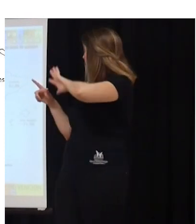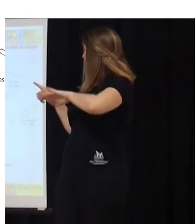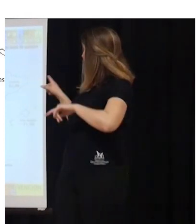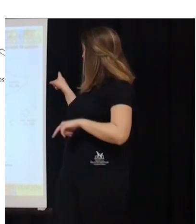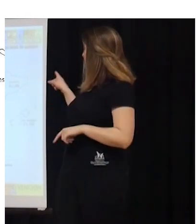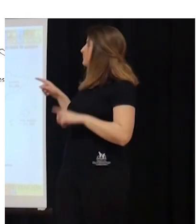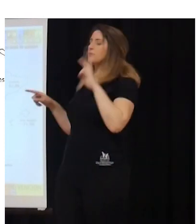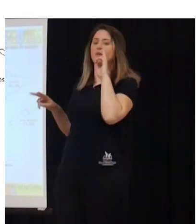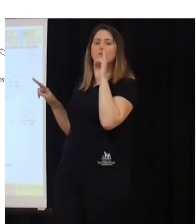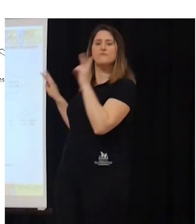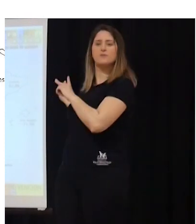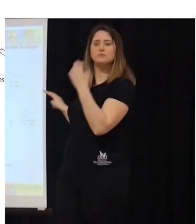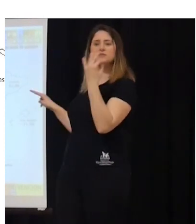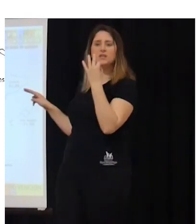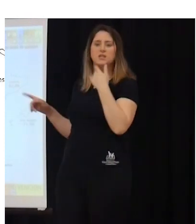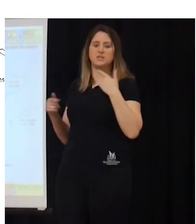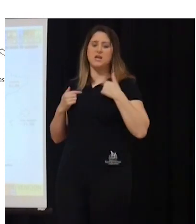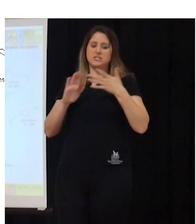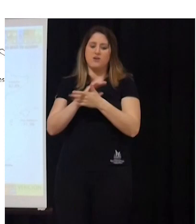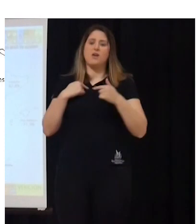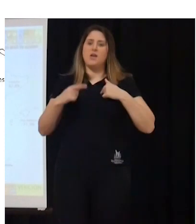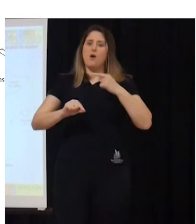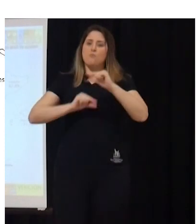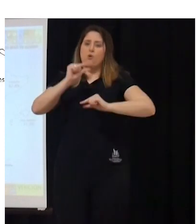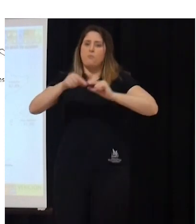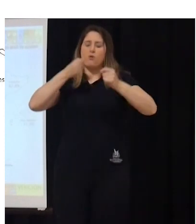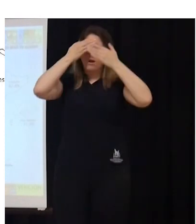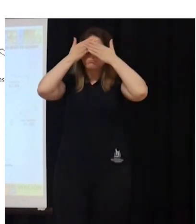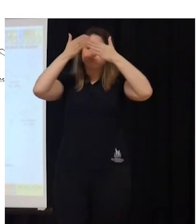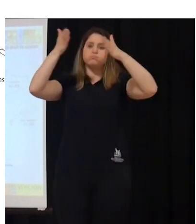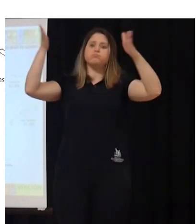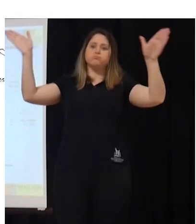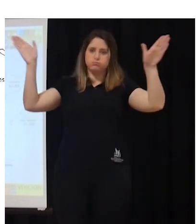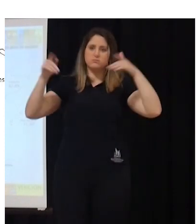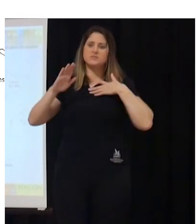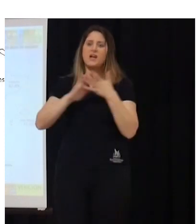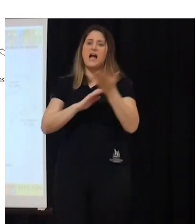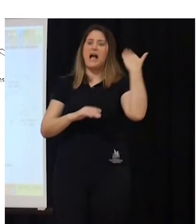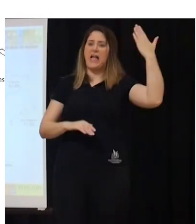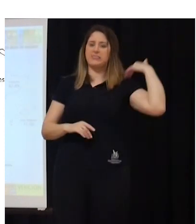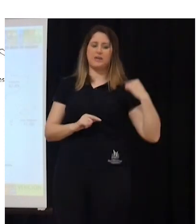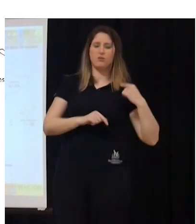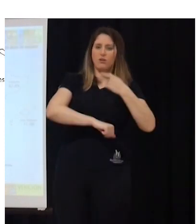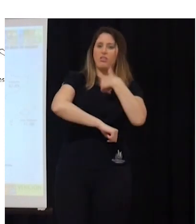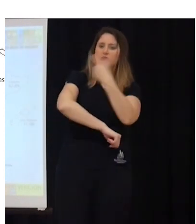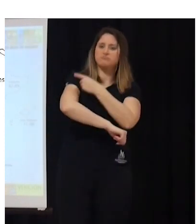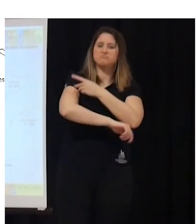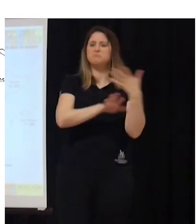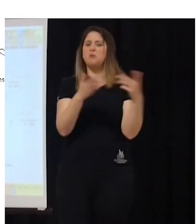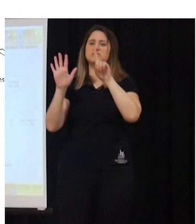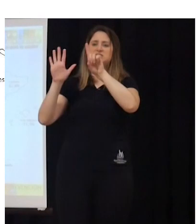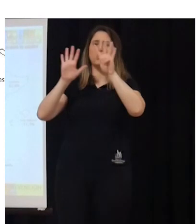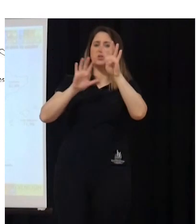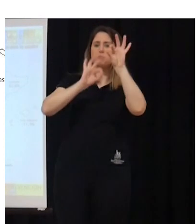efectivamente hemos ido ganando terreno. Al principio nuestras tasas de vacunación eran muy bajas, un